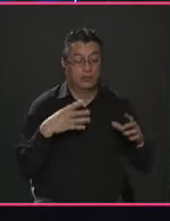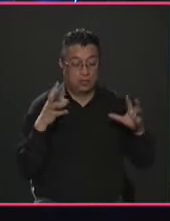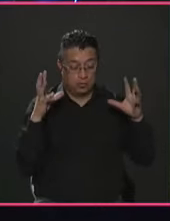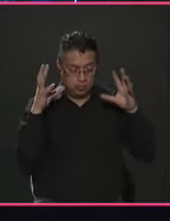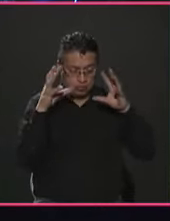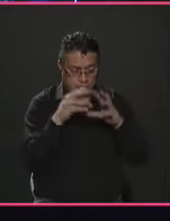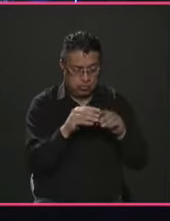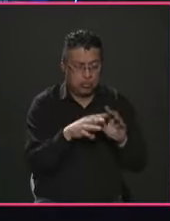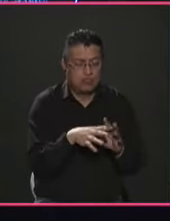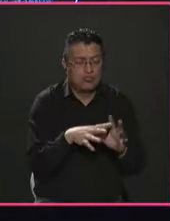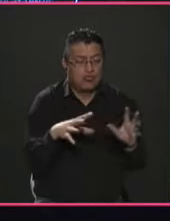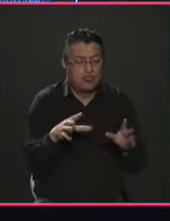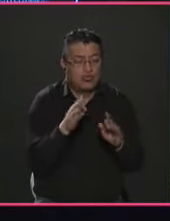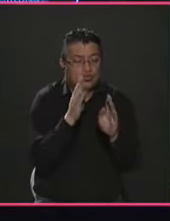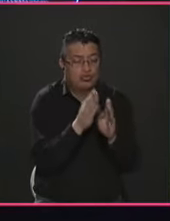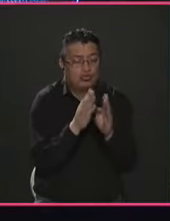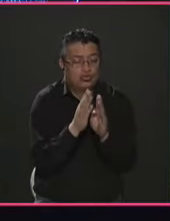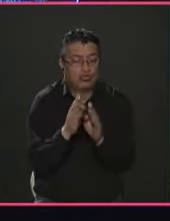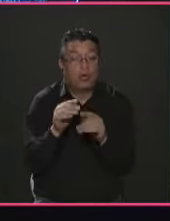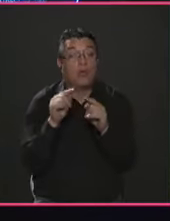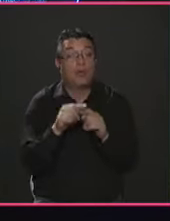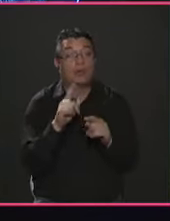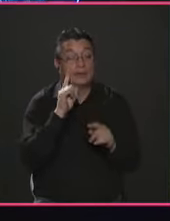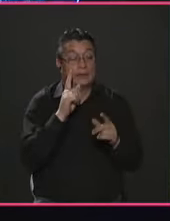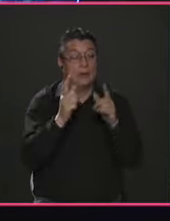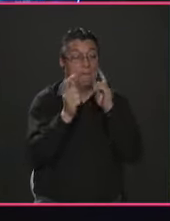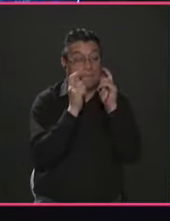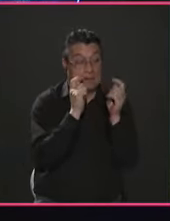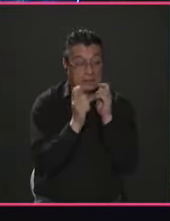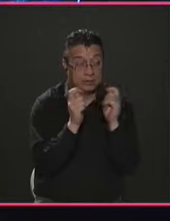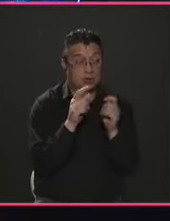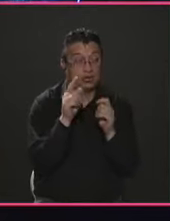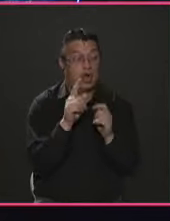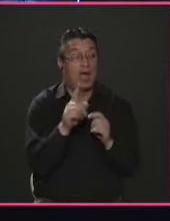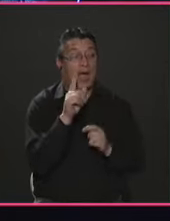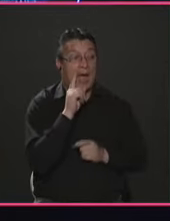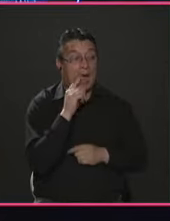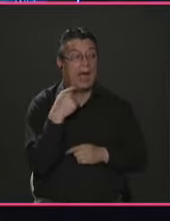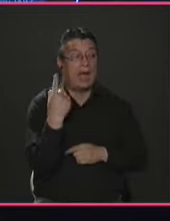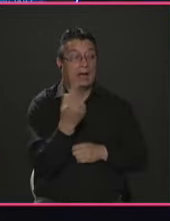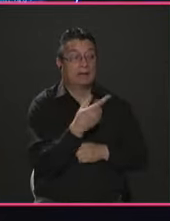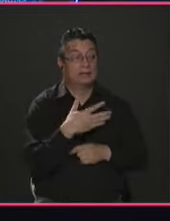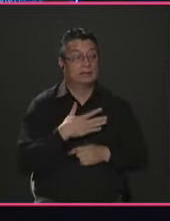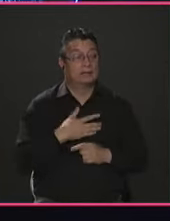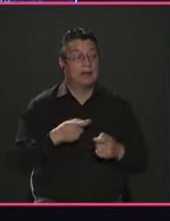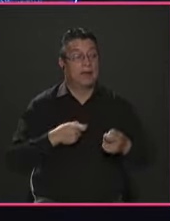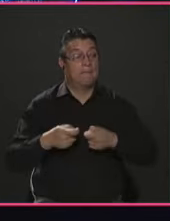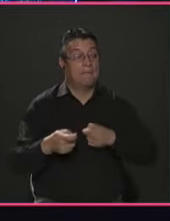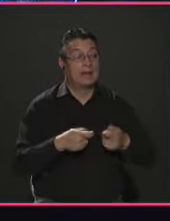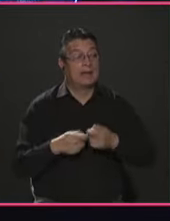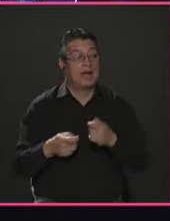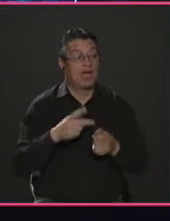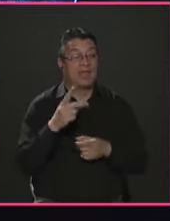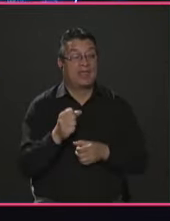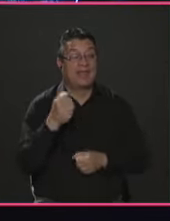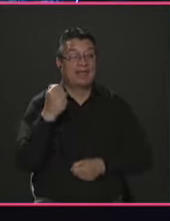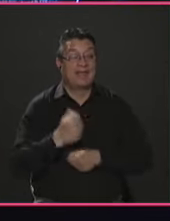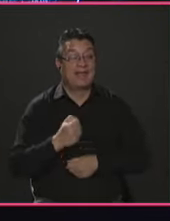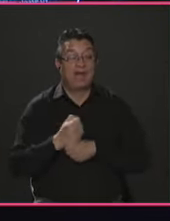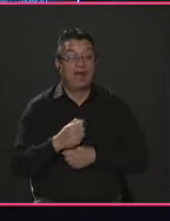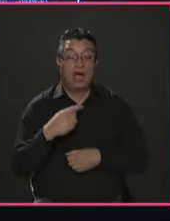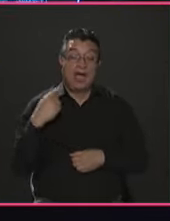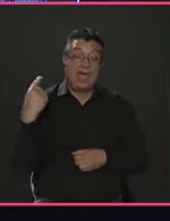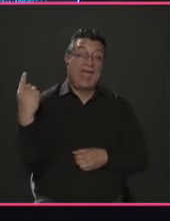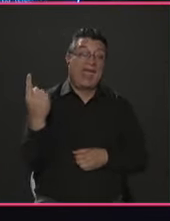concentración sí y en términos de los riesgos que tenemos en nuestros mercados de trabajo que en general